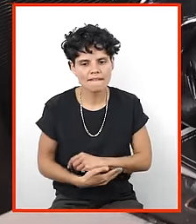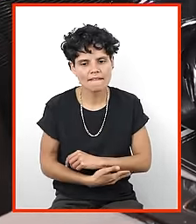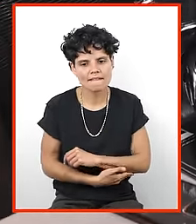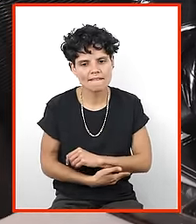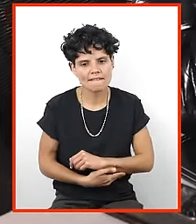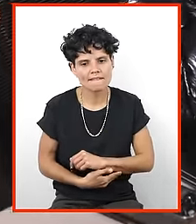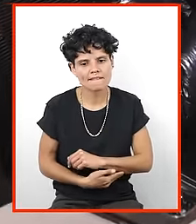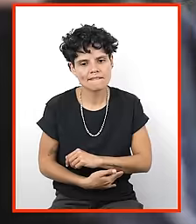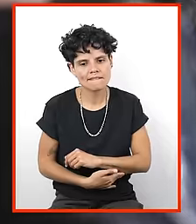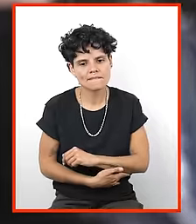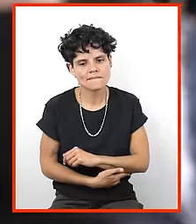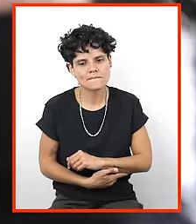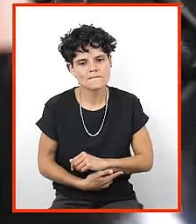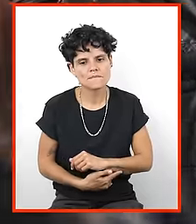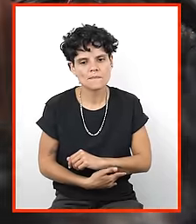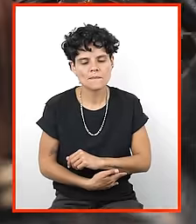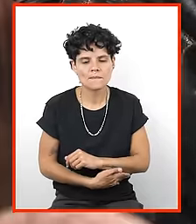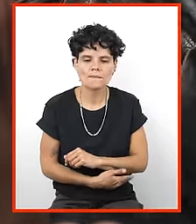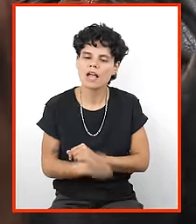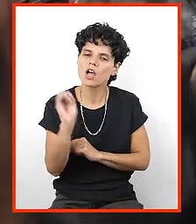Vamos a cambiar de color, ya.